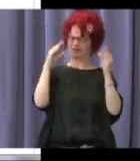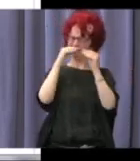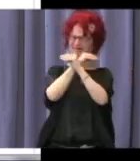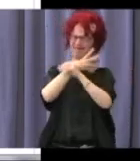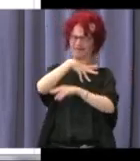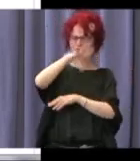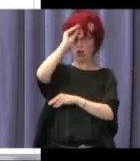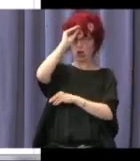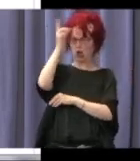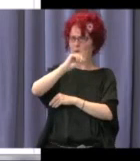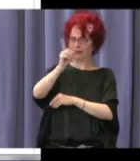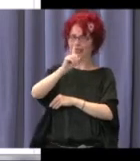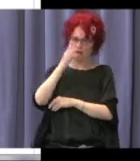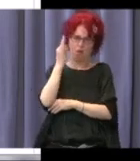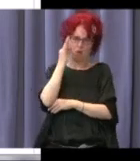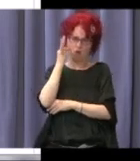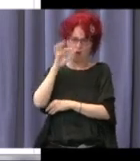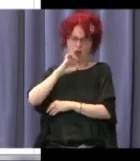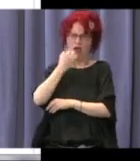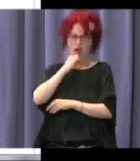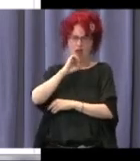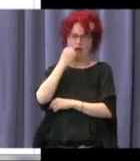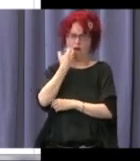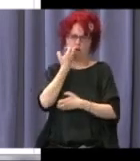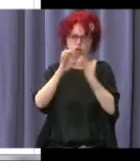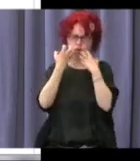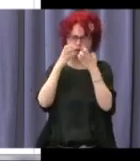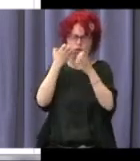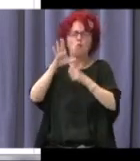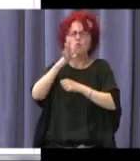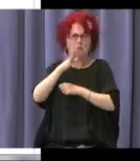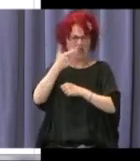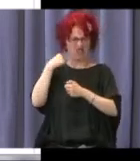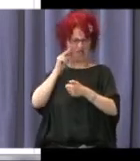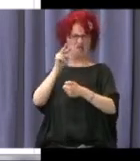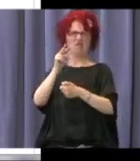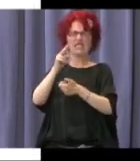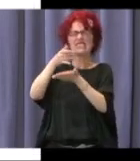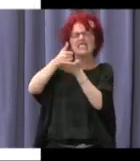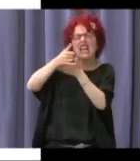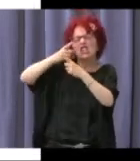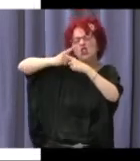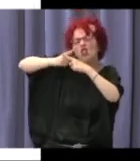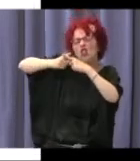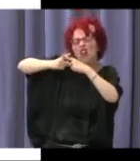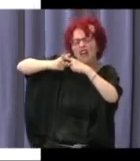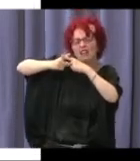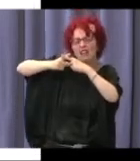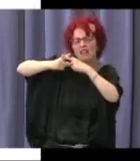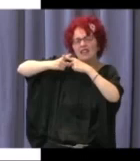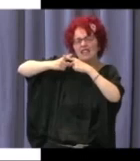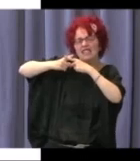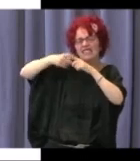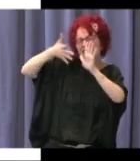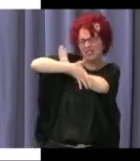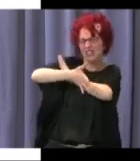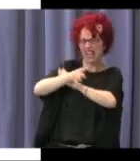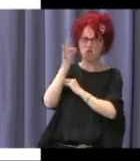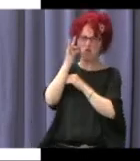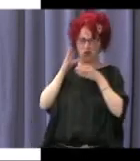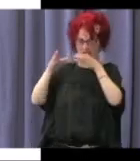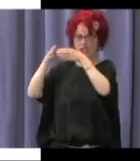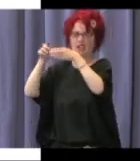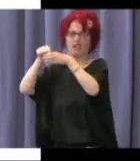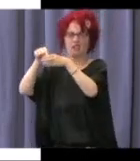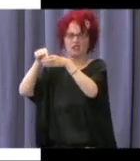Las mujeres protestaron porque no nos parecía esto de sexo débil. ¿Qué ha pasado? Pues que no ha quitado la